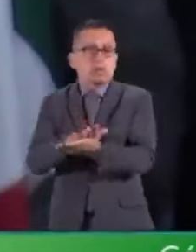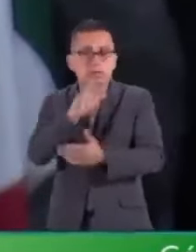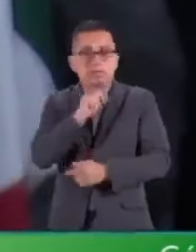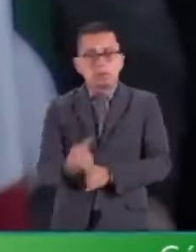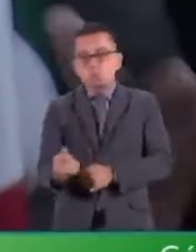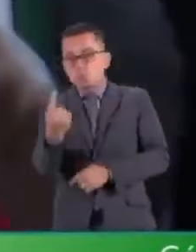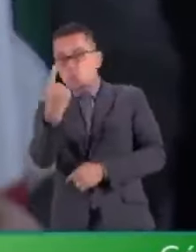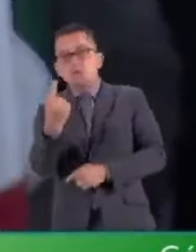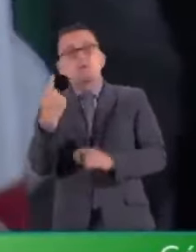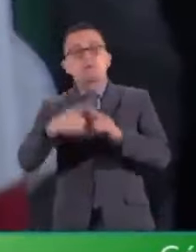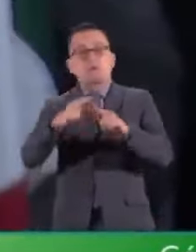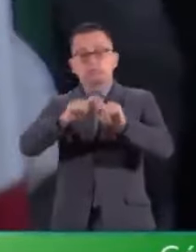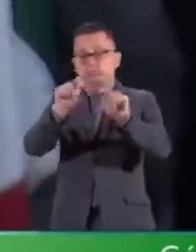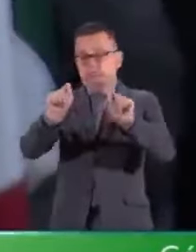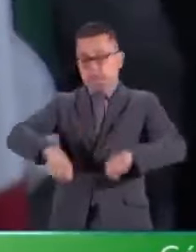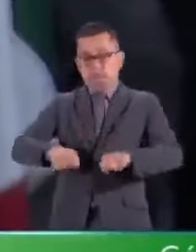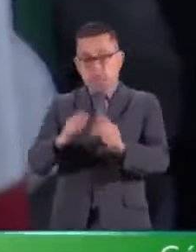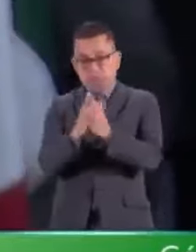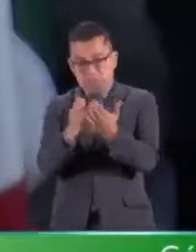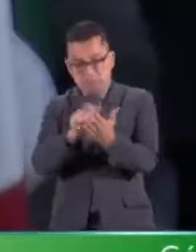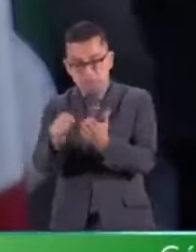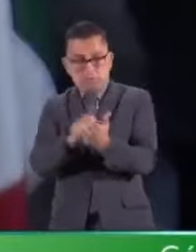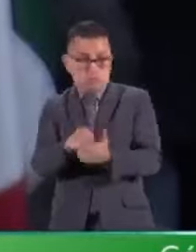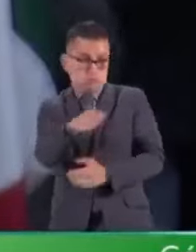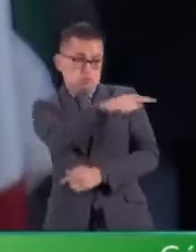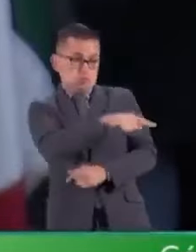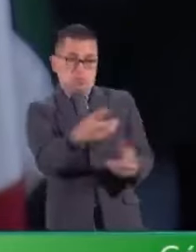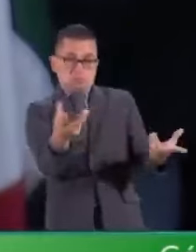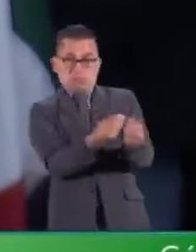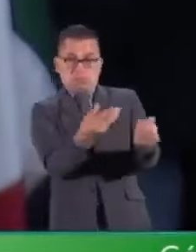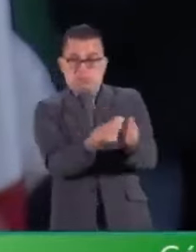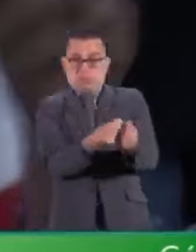no, Arturo Saldívar Lelo de la Rea.